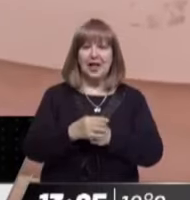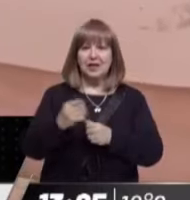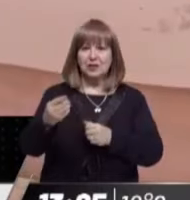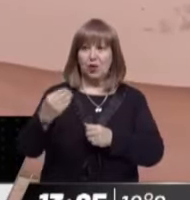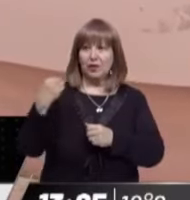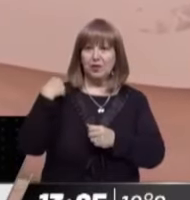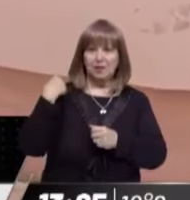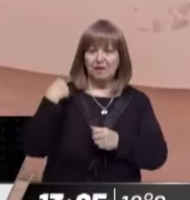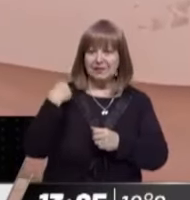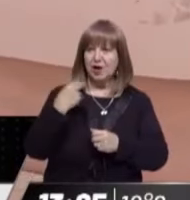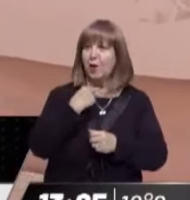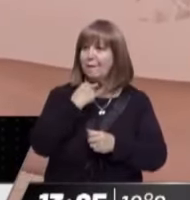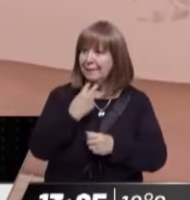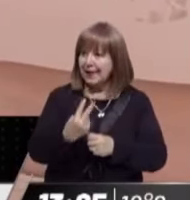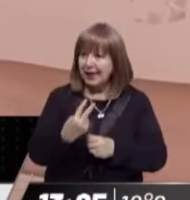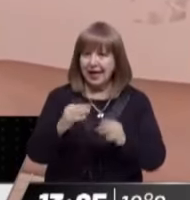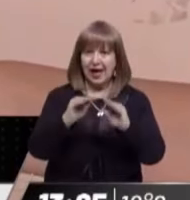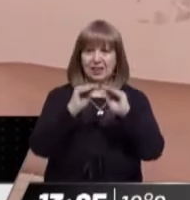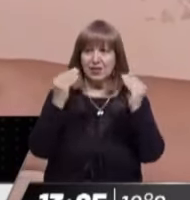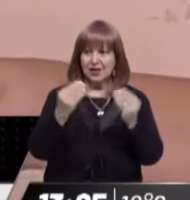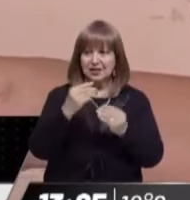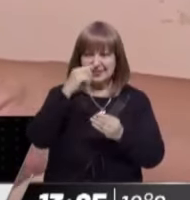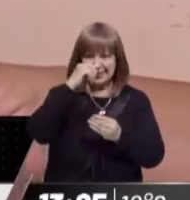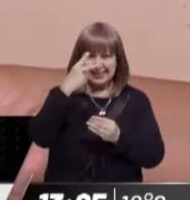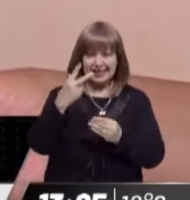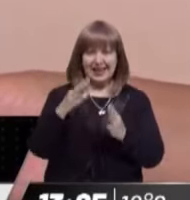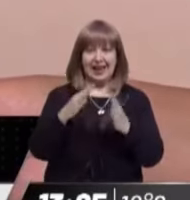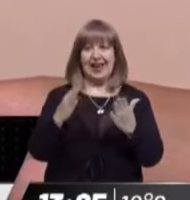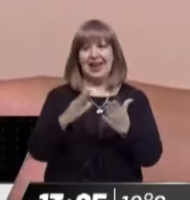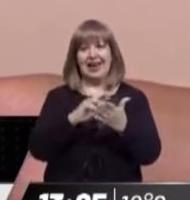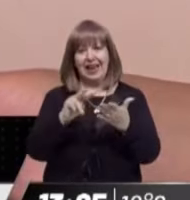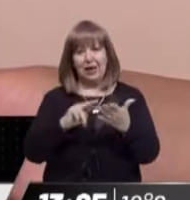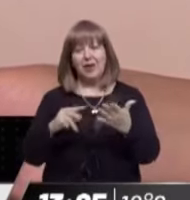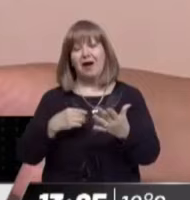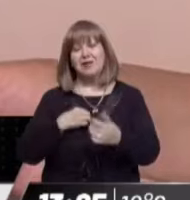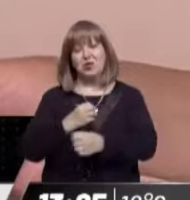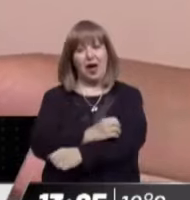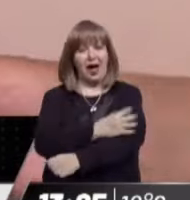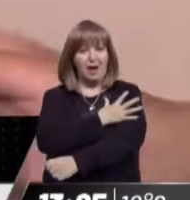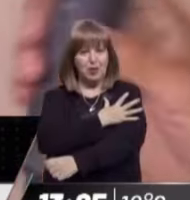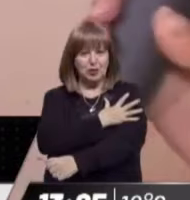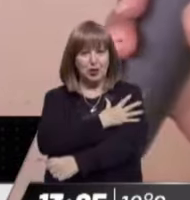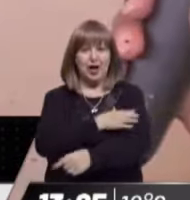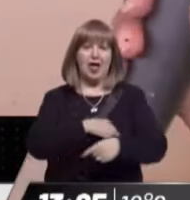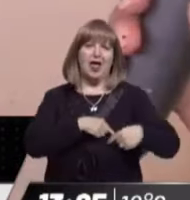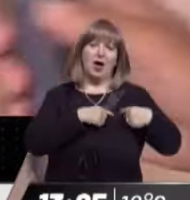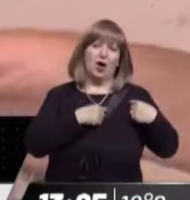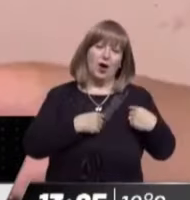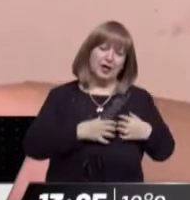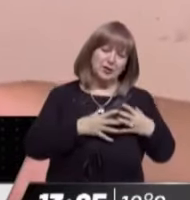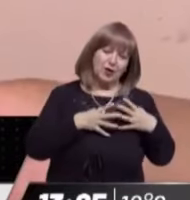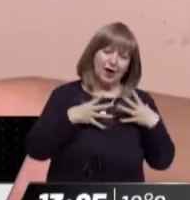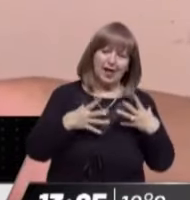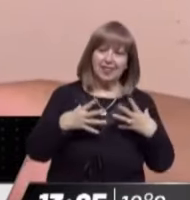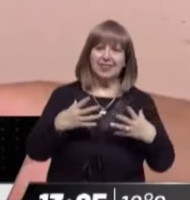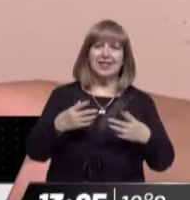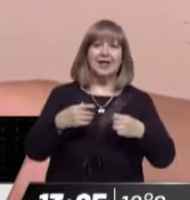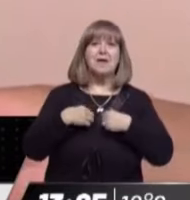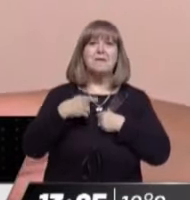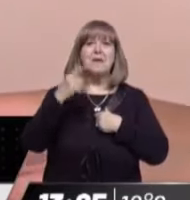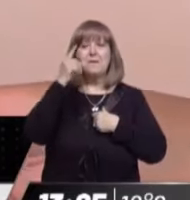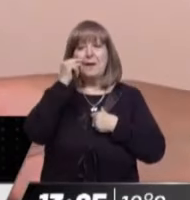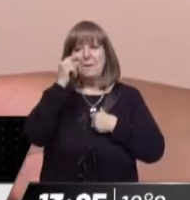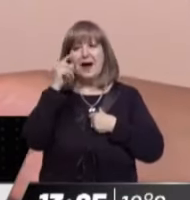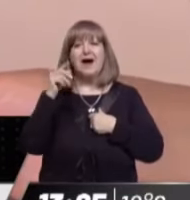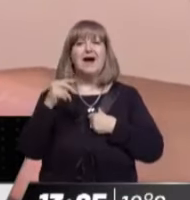una emoción muy grande, la verdad, me llena el alma, el corazón, y de ser su mamá también. Ajá. La familia. El papá, ¿qué dicen en casa? Mi papá está